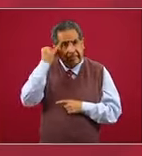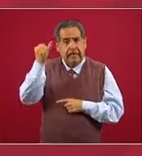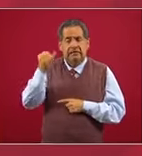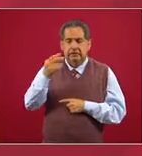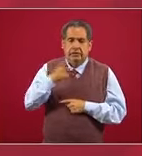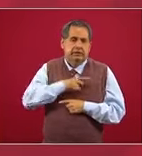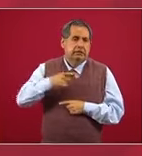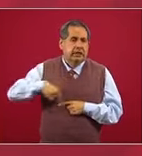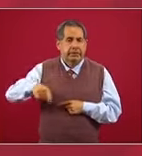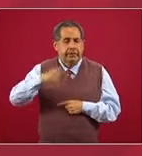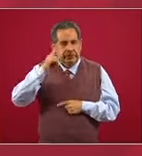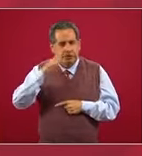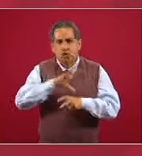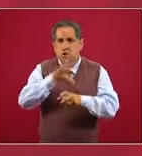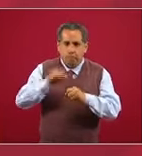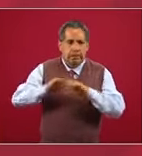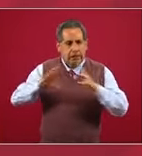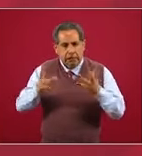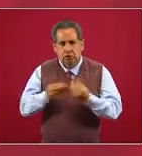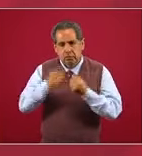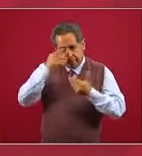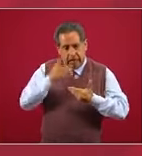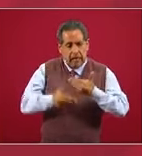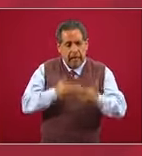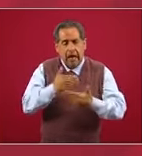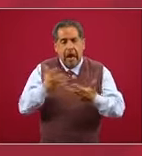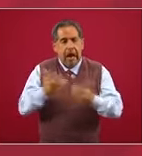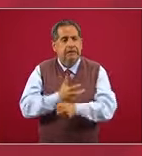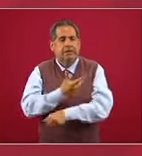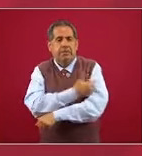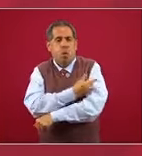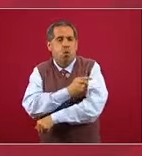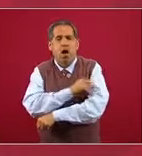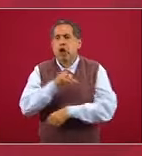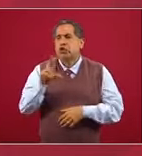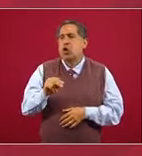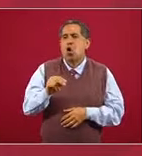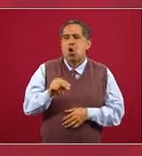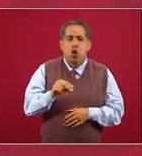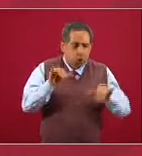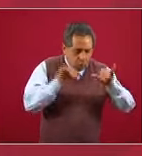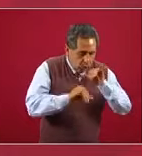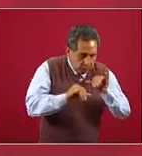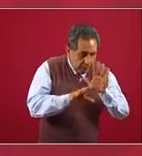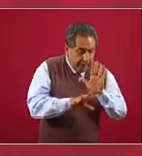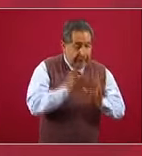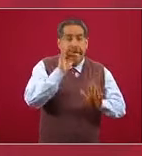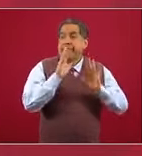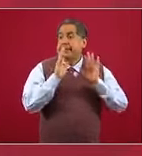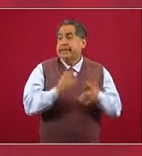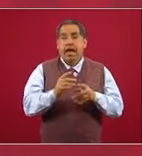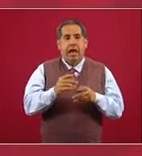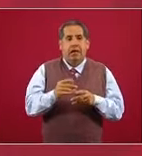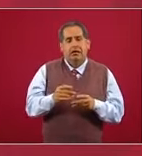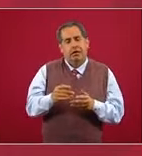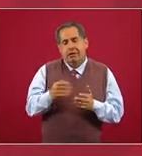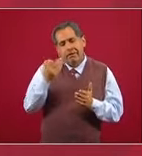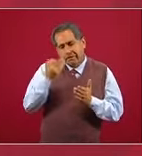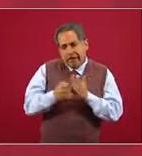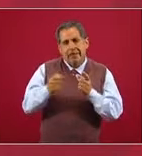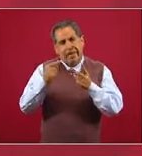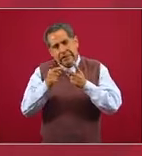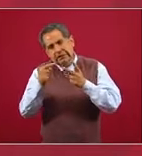deben de integrarse en el desarrollo de una vacuna, más allá de solamente lograr el biológico y de en su momento poder tener